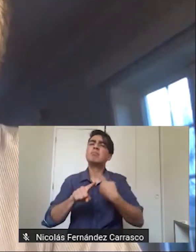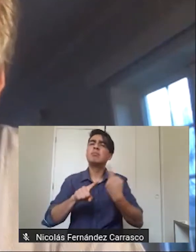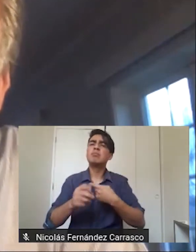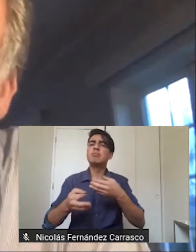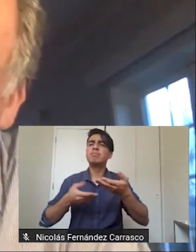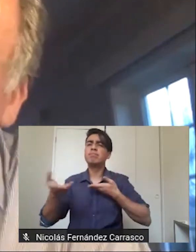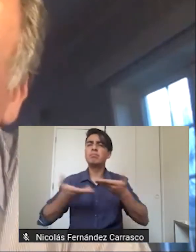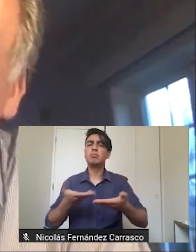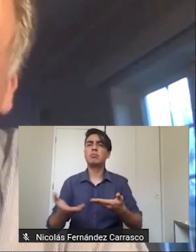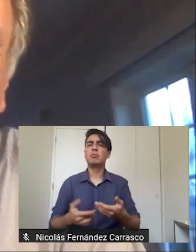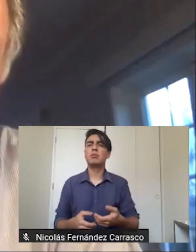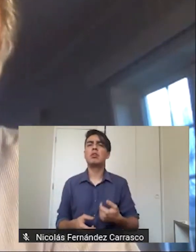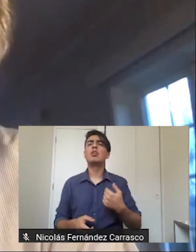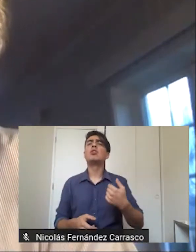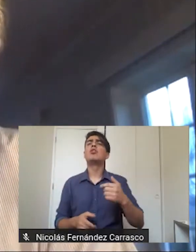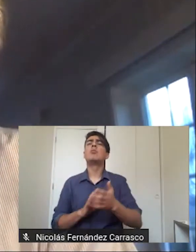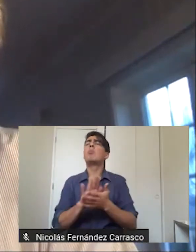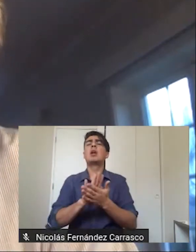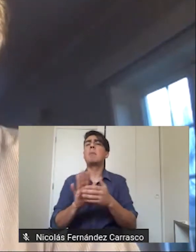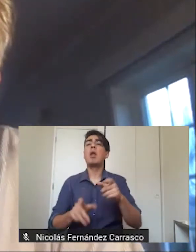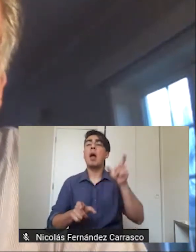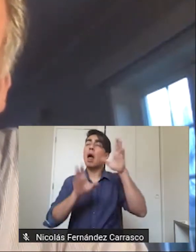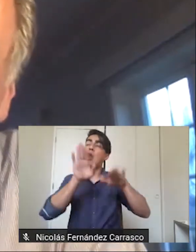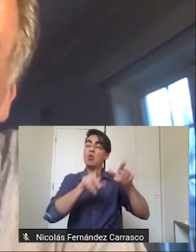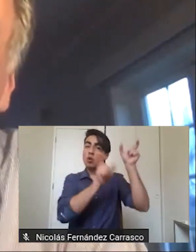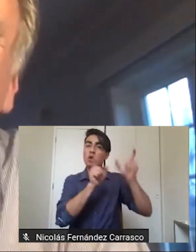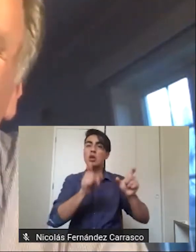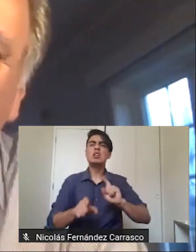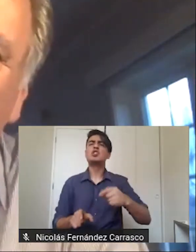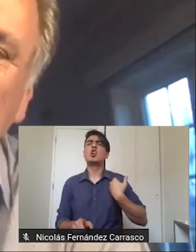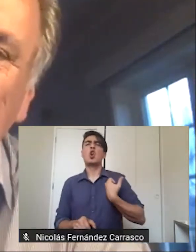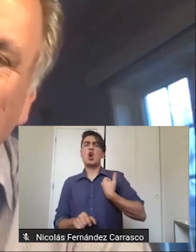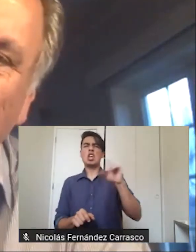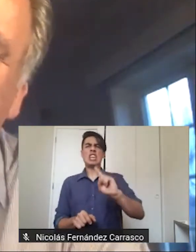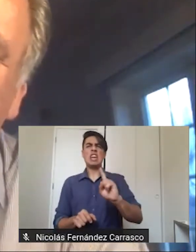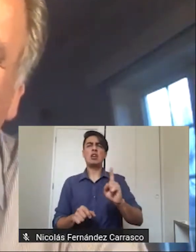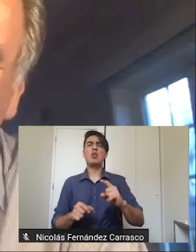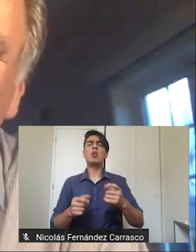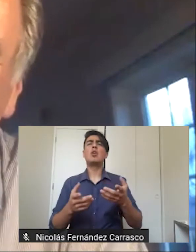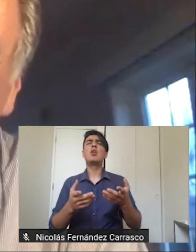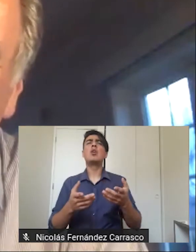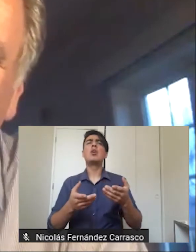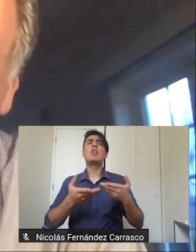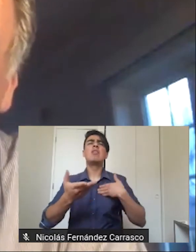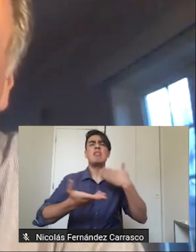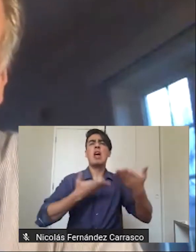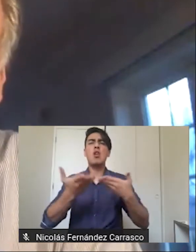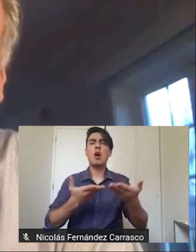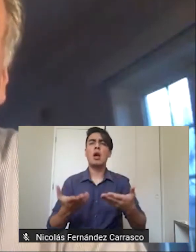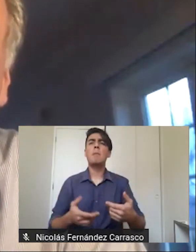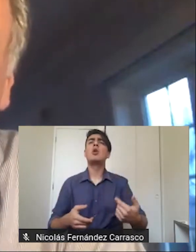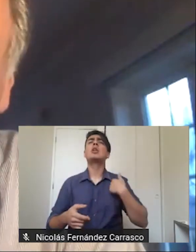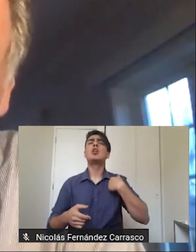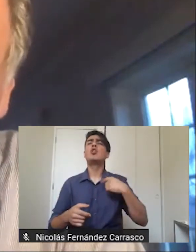gente dice, yo no quiero dialogar con el otro, porque no quiero claudicar mis derechos a reivindicar mis